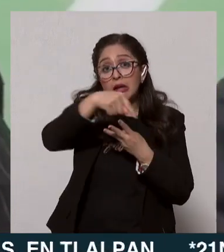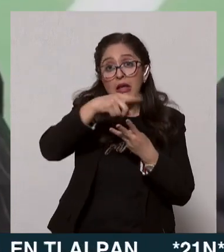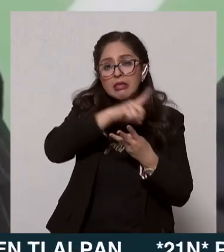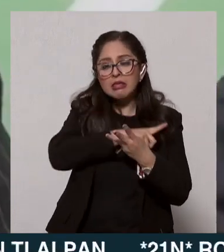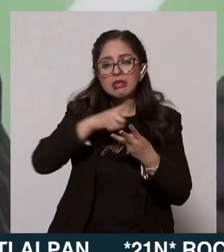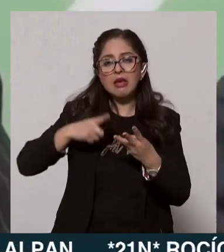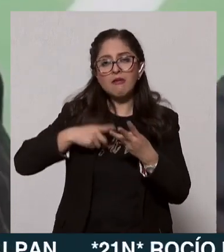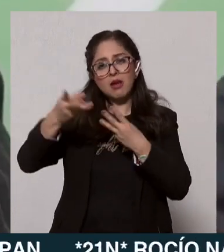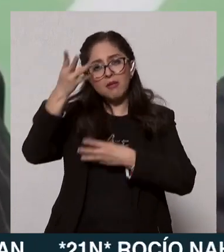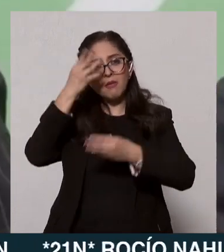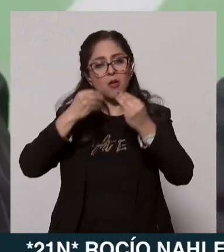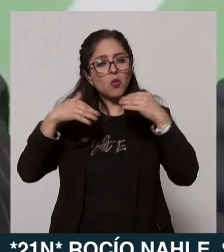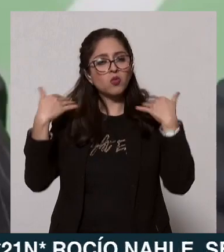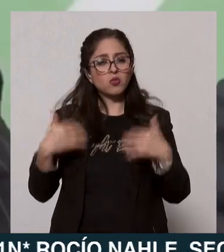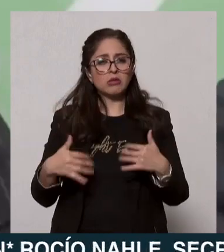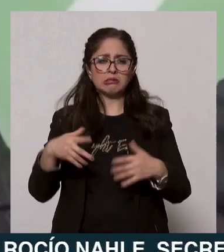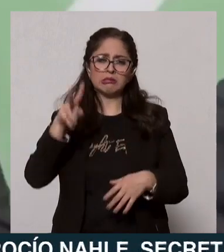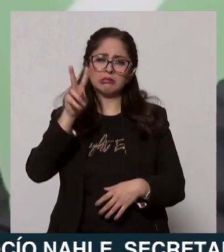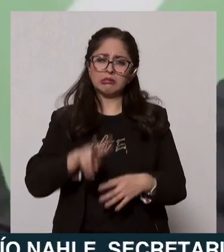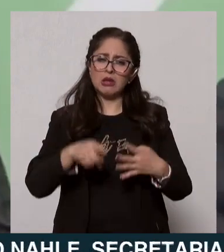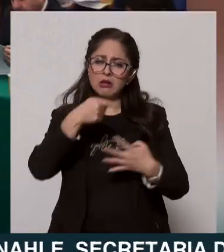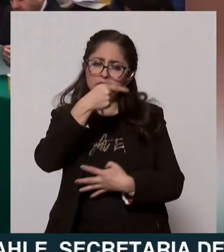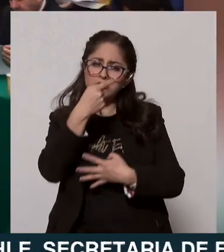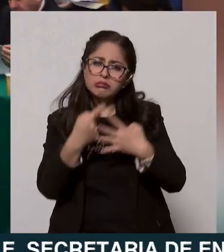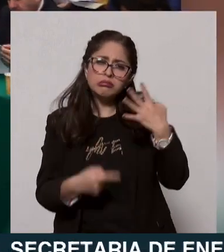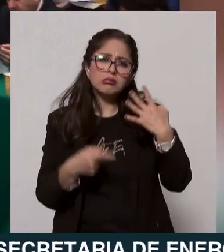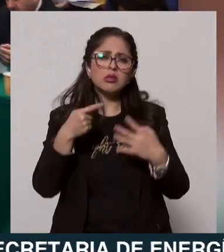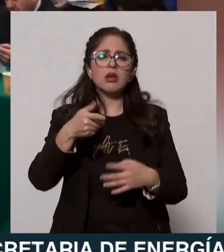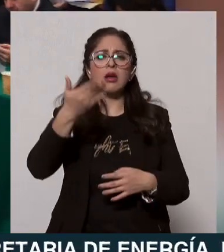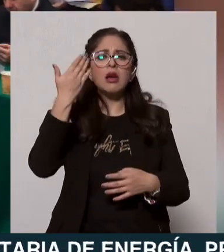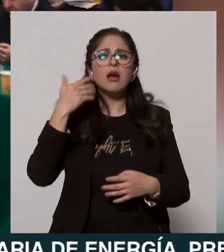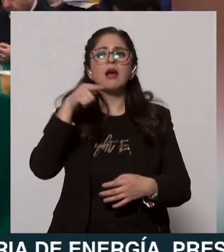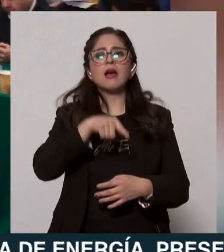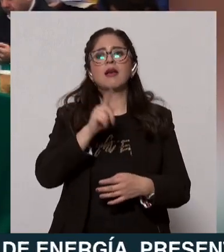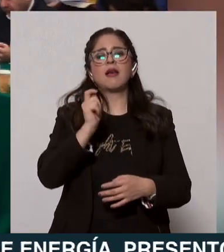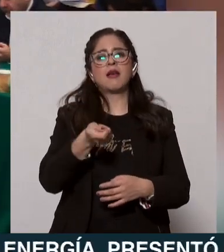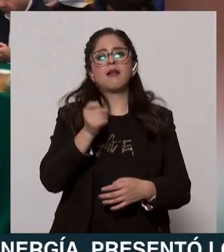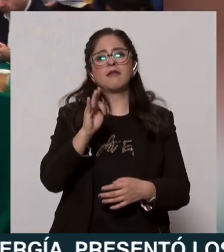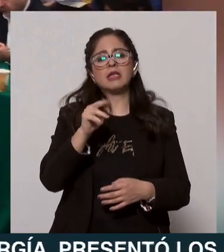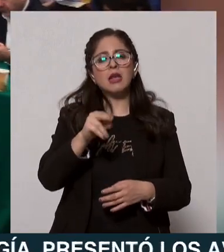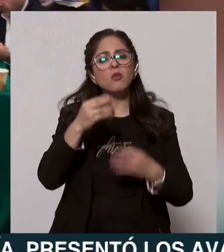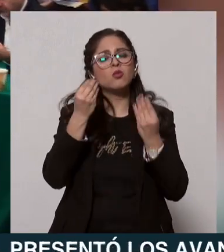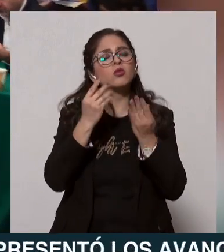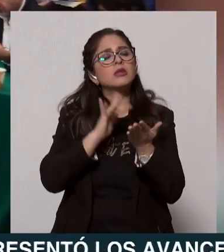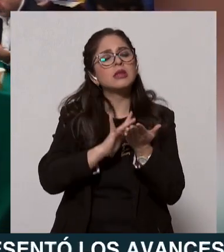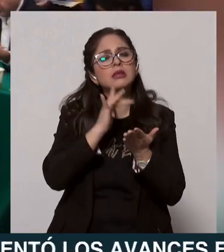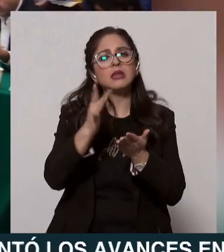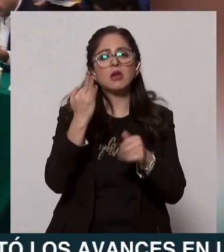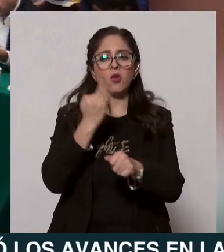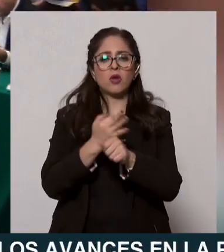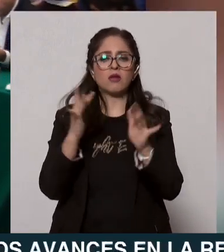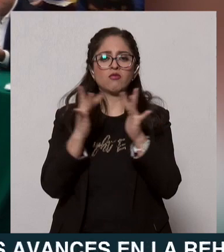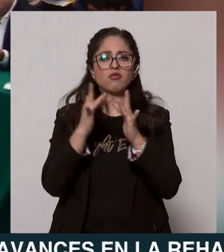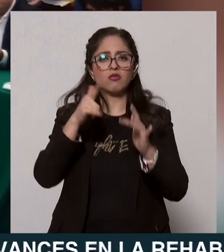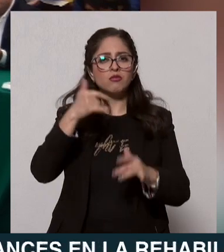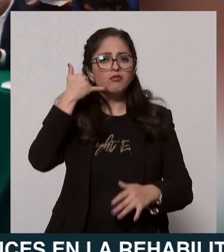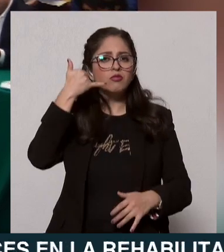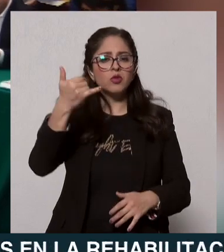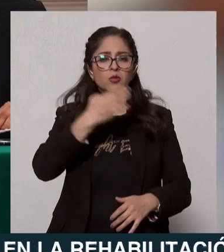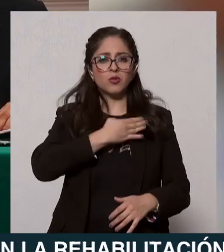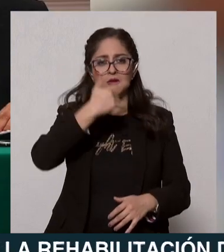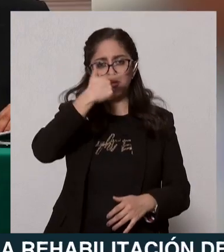Pues muchísimos retos, doctora González Obregón, enfrentará a la Fiscalía. No sabe cómo le agradecemos que nos haya tomado la llamada esta noche. Con